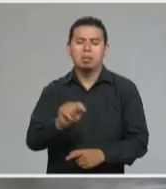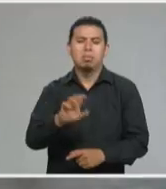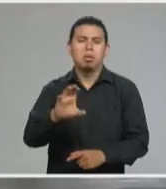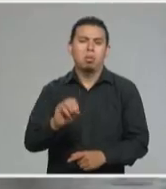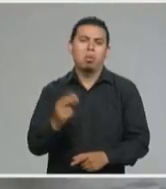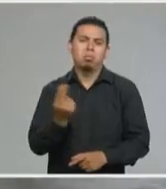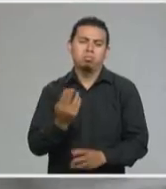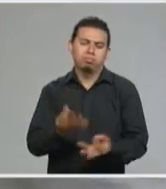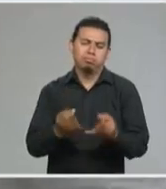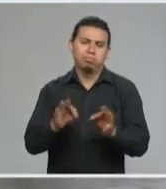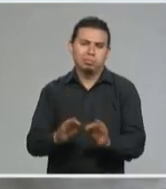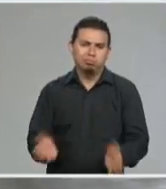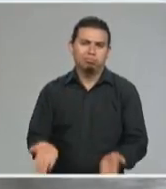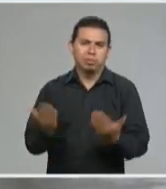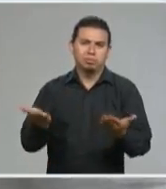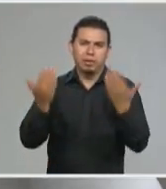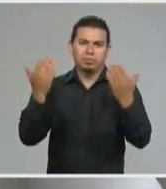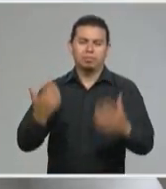lengua.